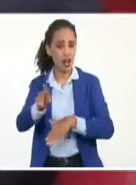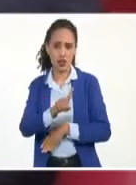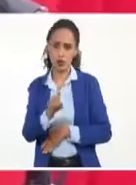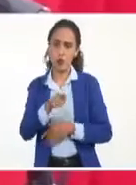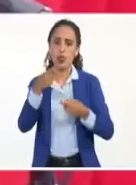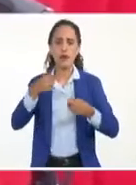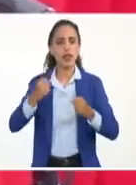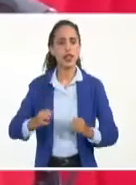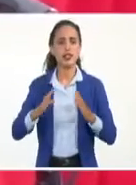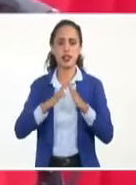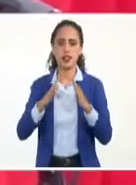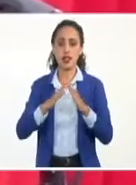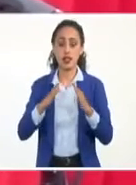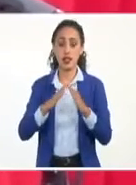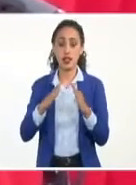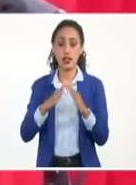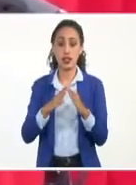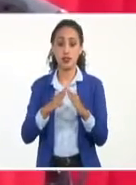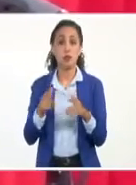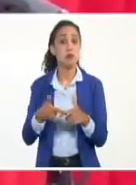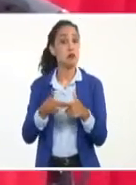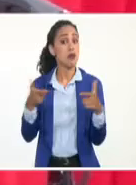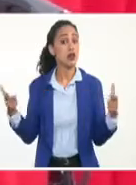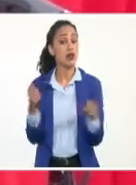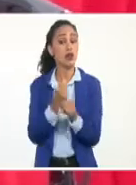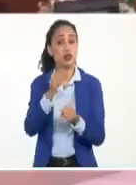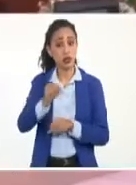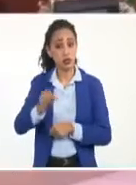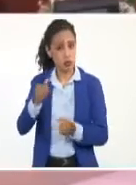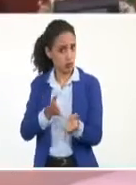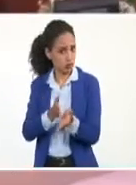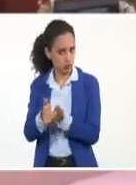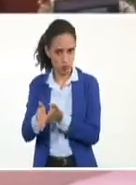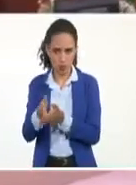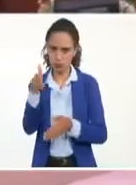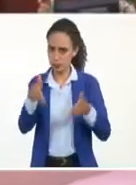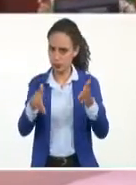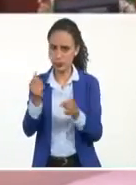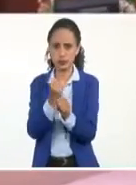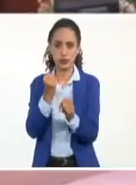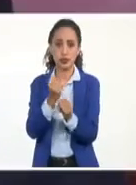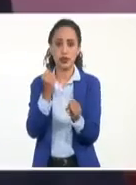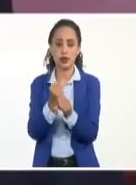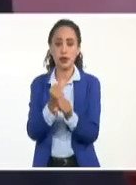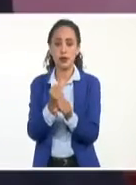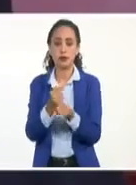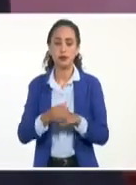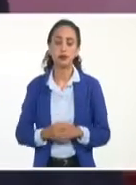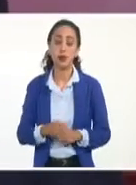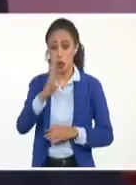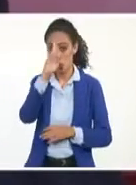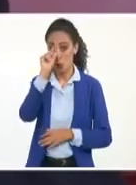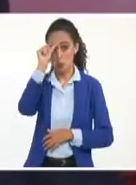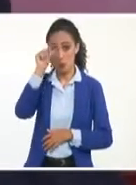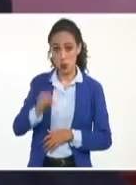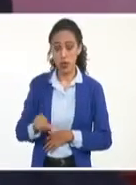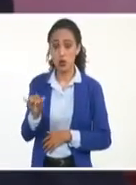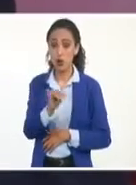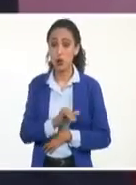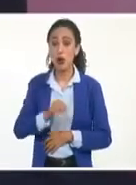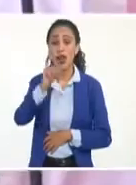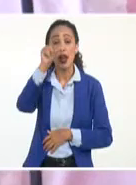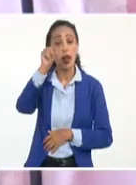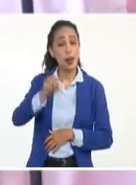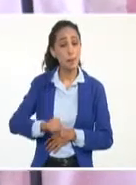de los trabajadores se mantiene laborando de manera presencial. Sobre el completamiento del personal médico, la incorporación de recién graduados